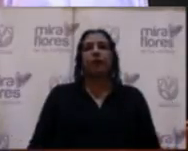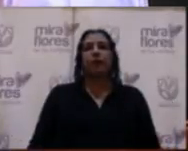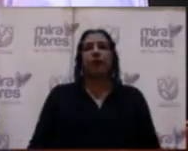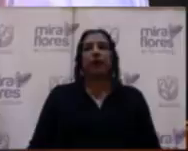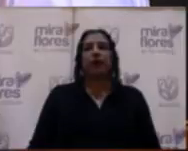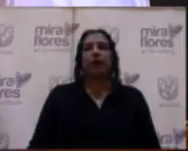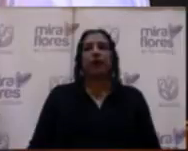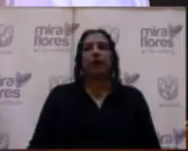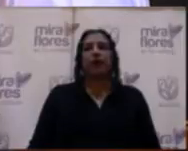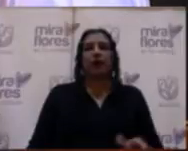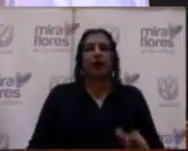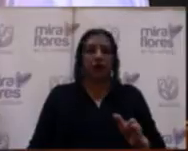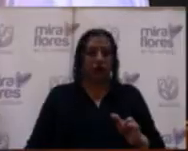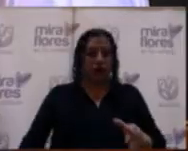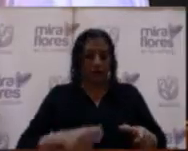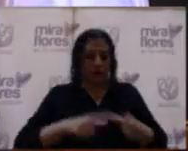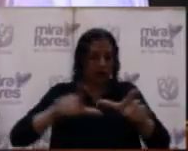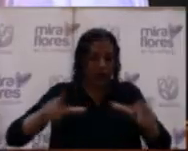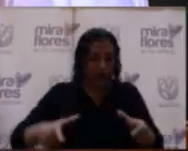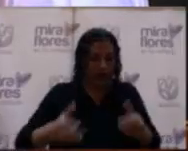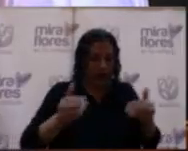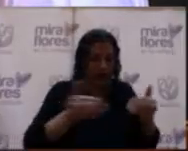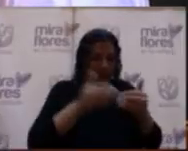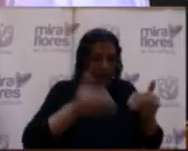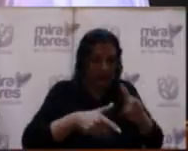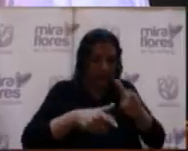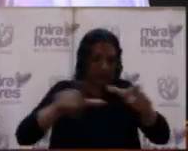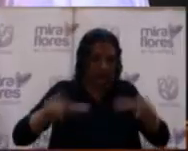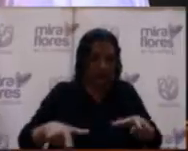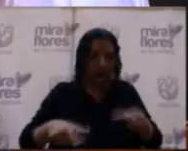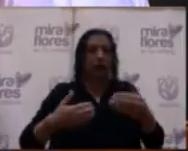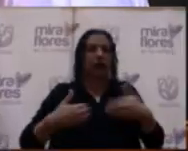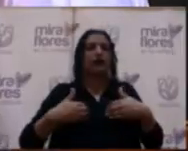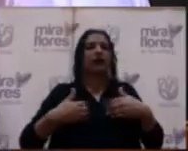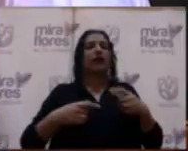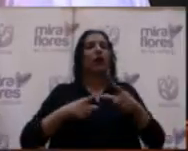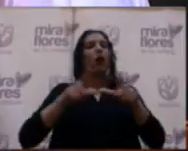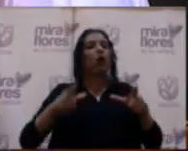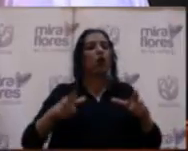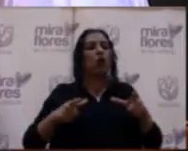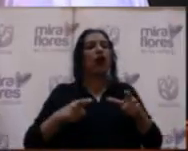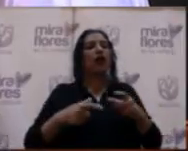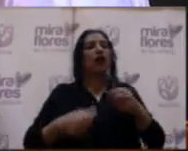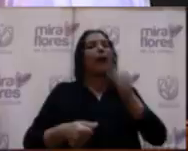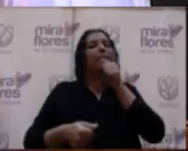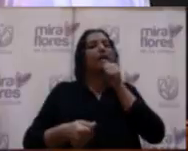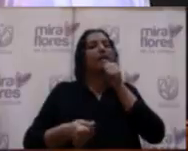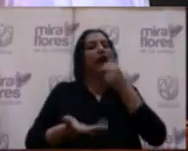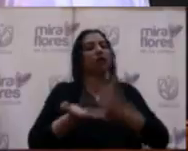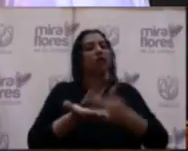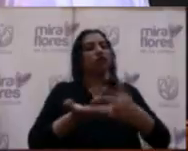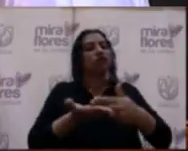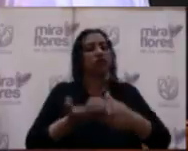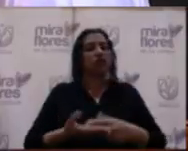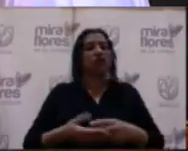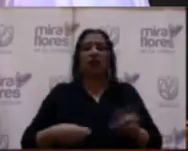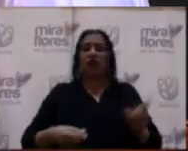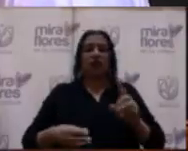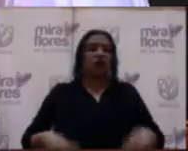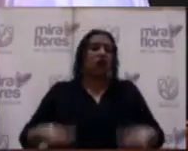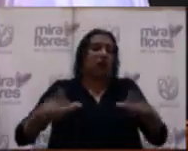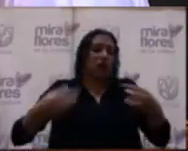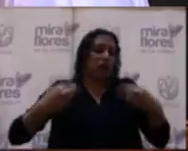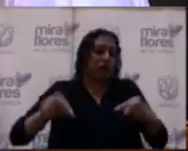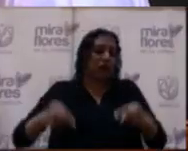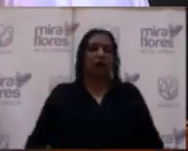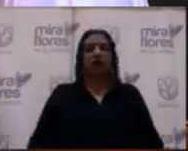la zona que está colindante a este establecimiento tiene una zona reservada autorizada también por Lima. Yo creo primero que